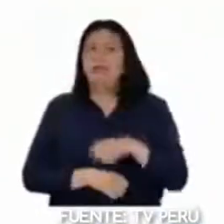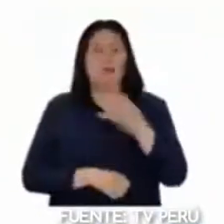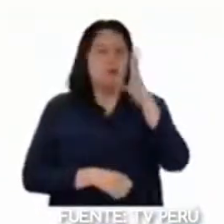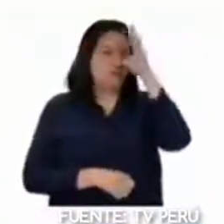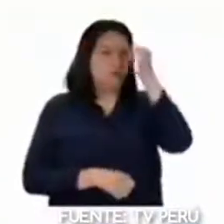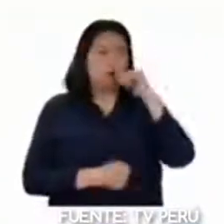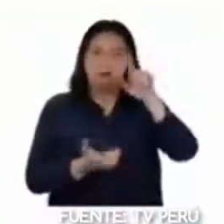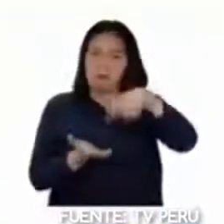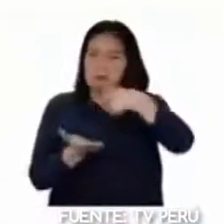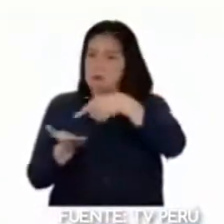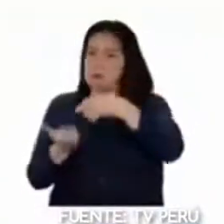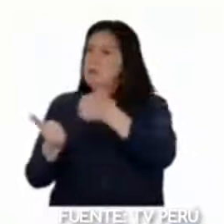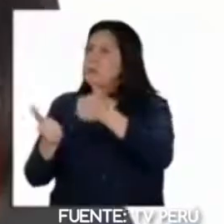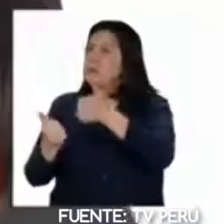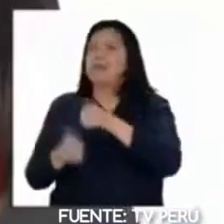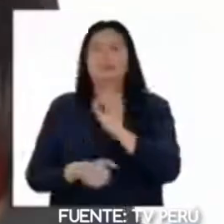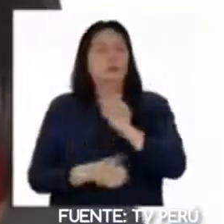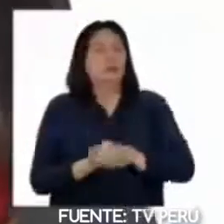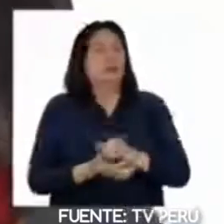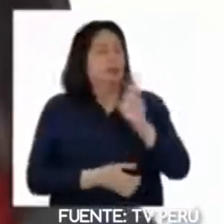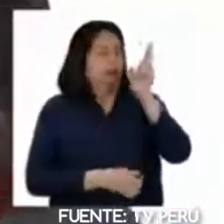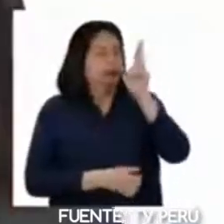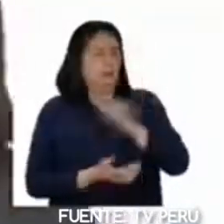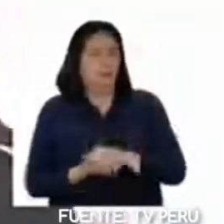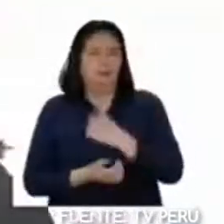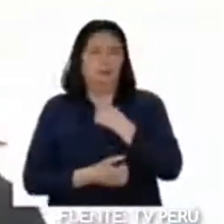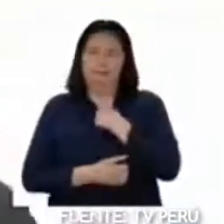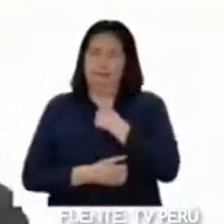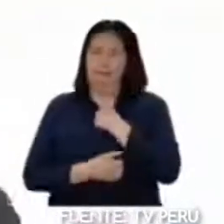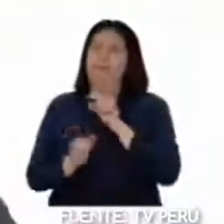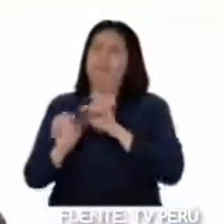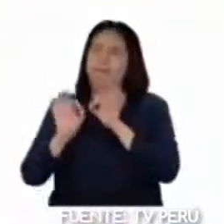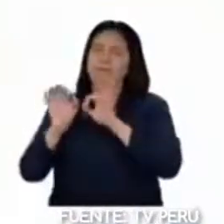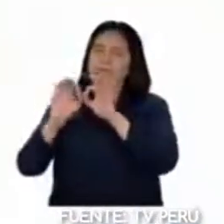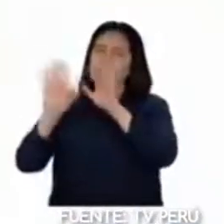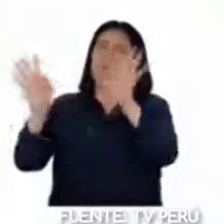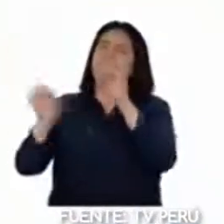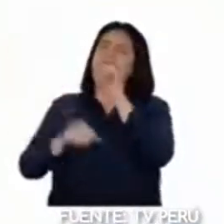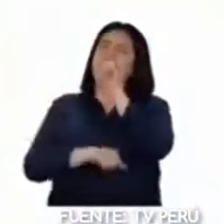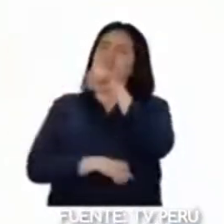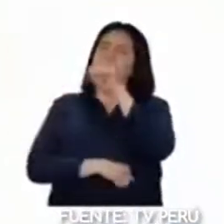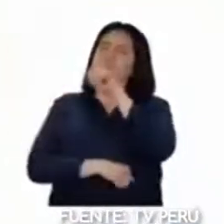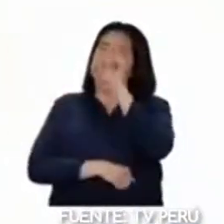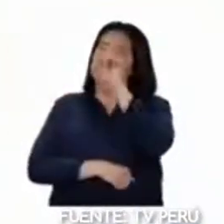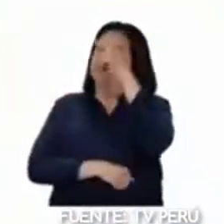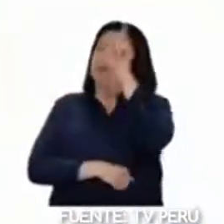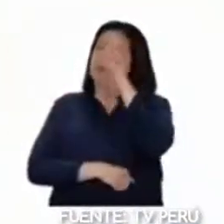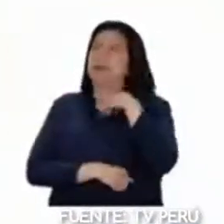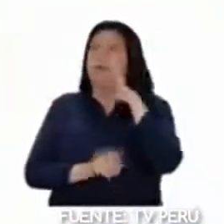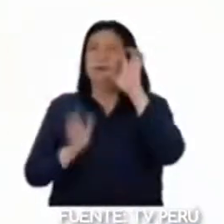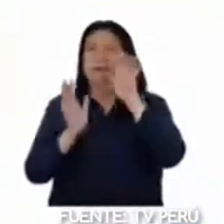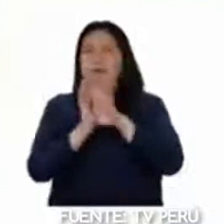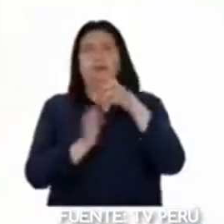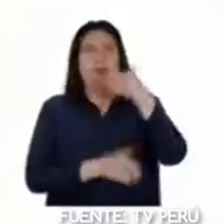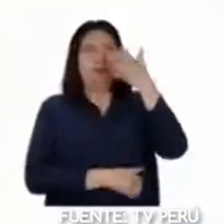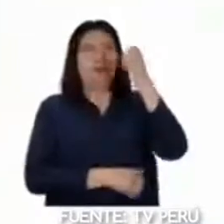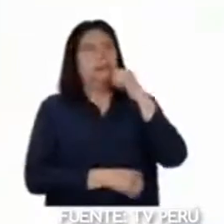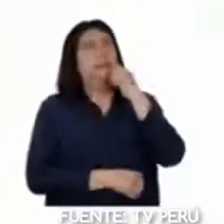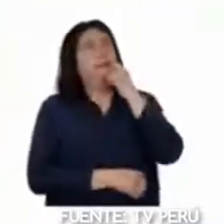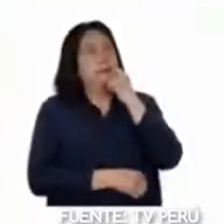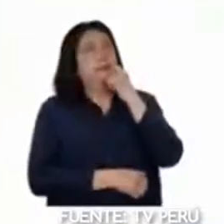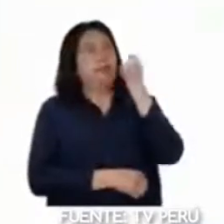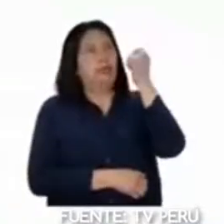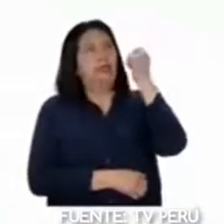han dado las chicas y chicos. ¡Muy bien! Profesor, me ha quedado mucho más claro esto de los millones. Con el ejemplo de las manzanas realmente me he